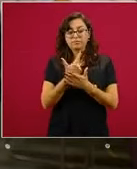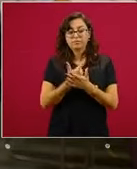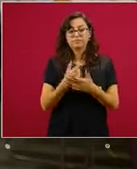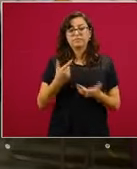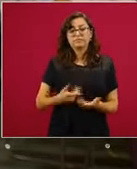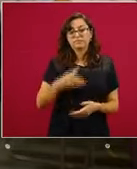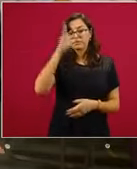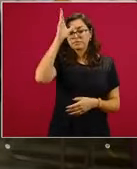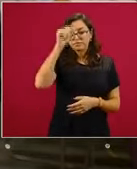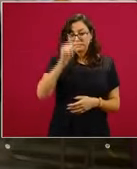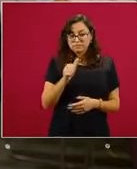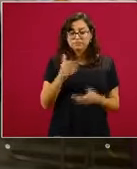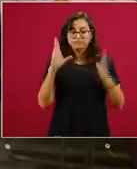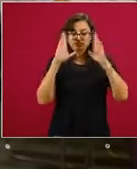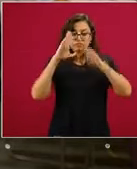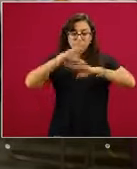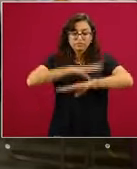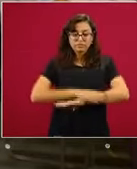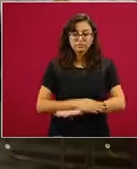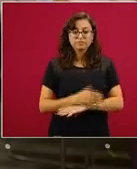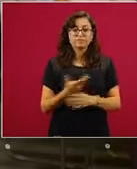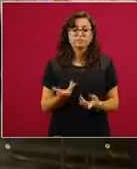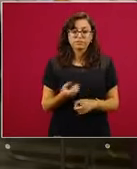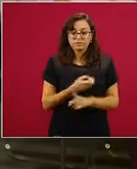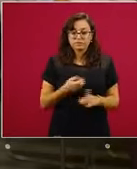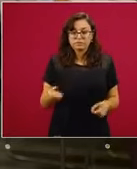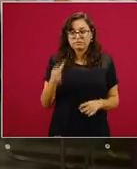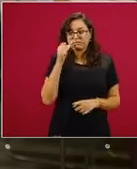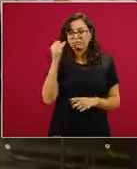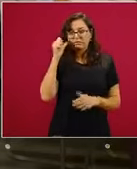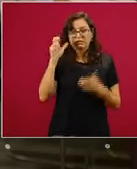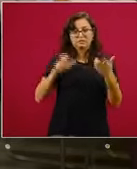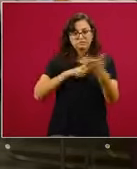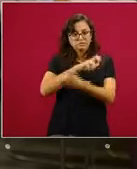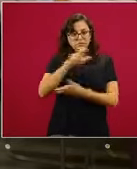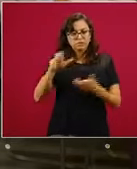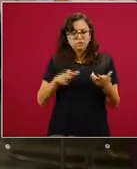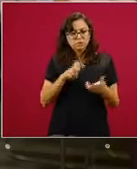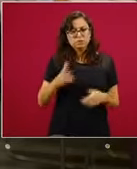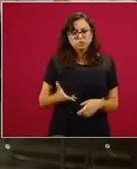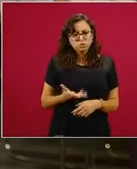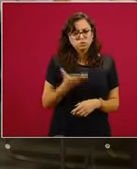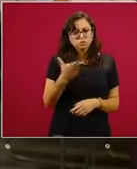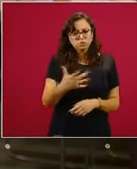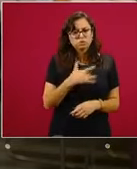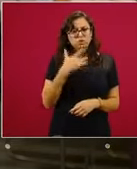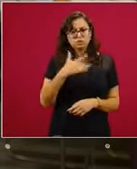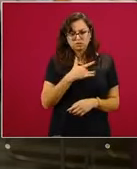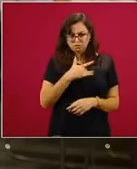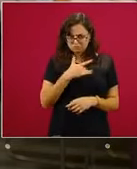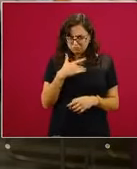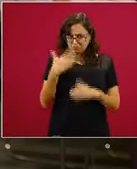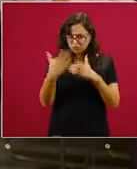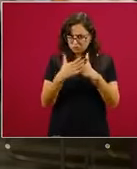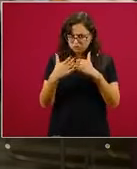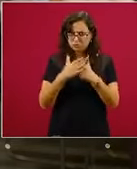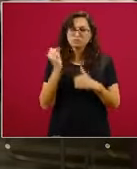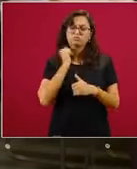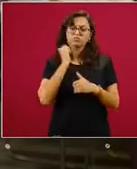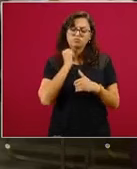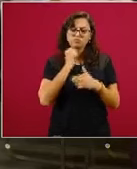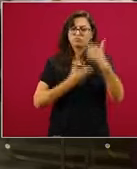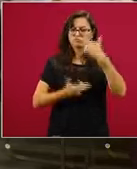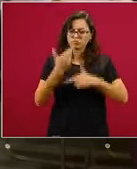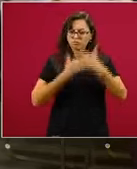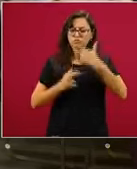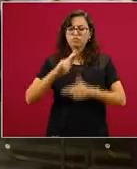civilidad para evitar las situaciones incómodas del día de ayer. ¿Usted estaría dispuesto a regresar a un escenario